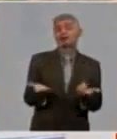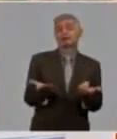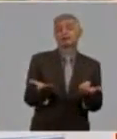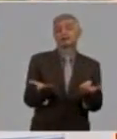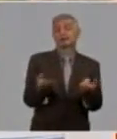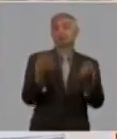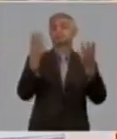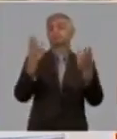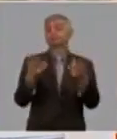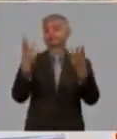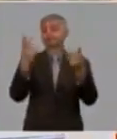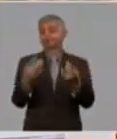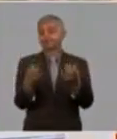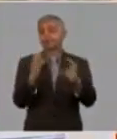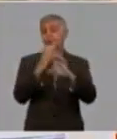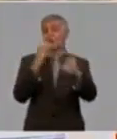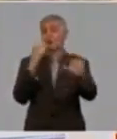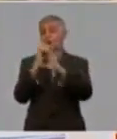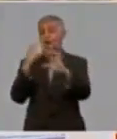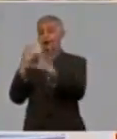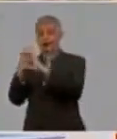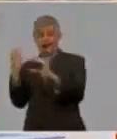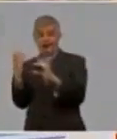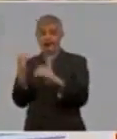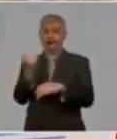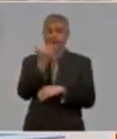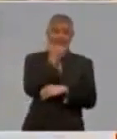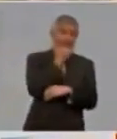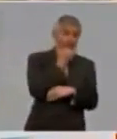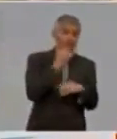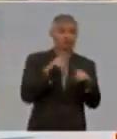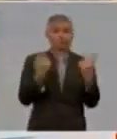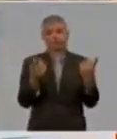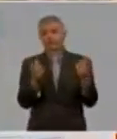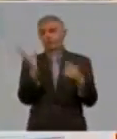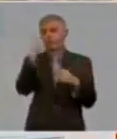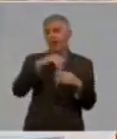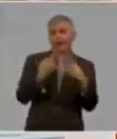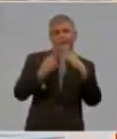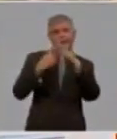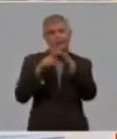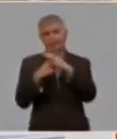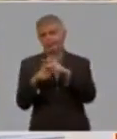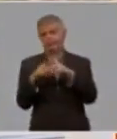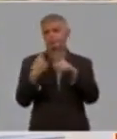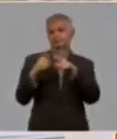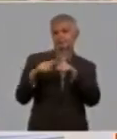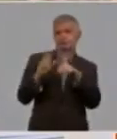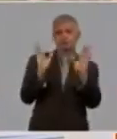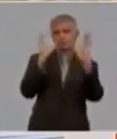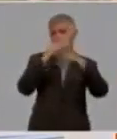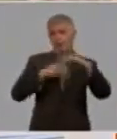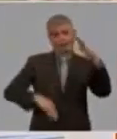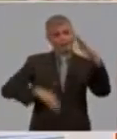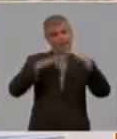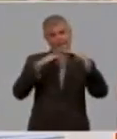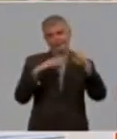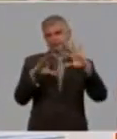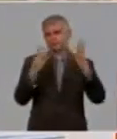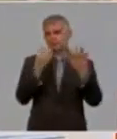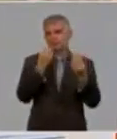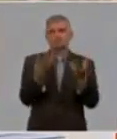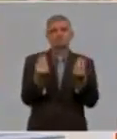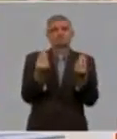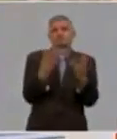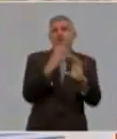la cantidad de medios disponibles, que también hemos tenido afectaciones por las limitaciones de la adquisición de piezas de repuesto, no logramos satisfacer la demanda de